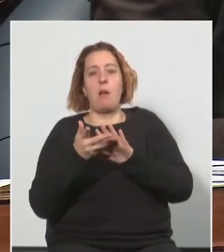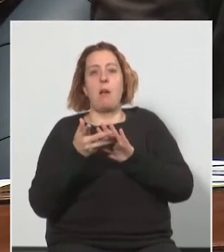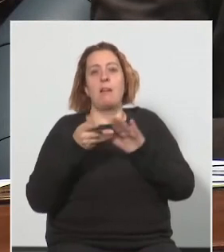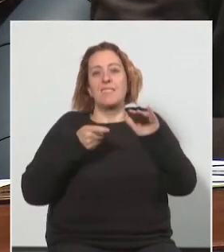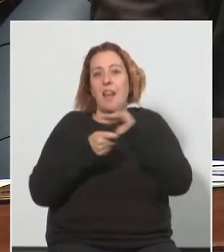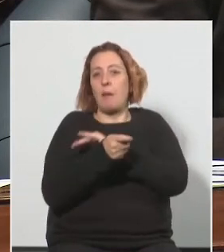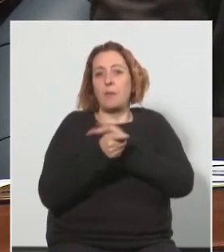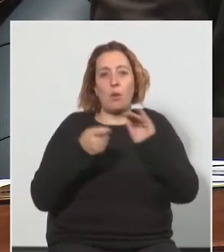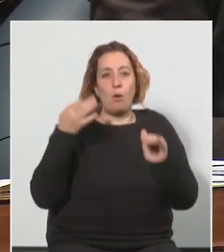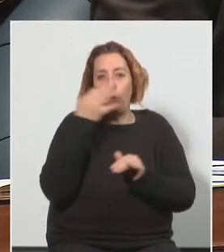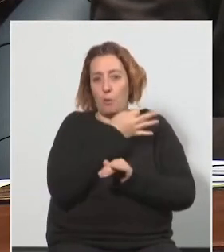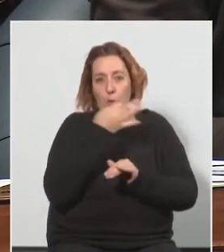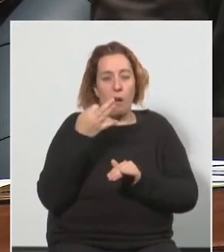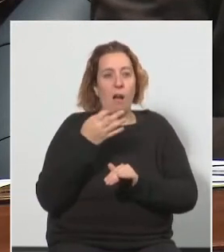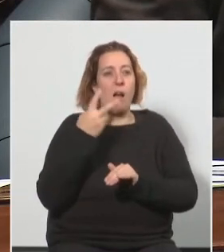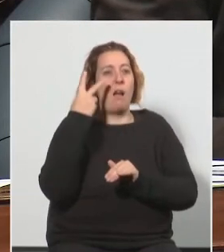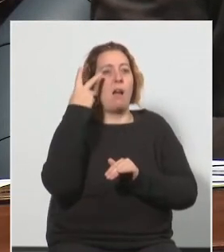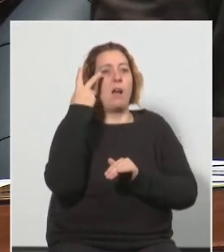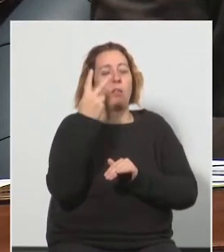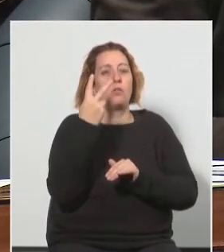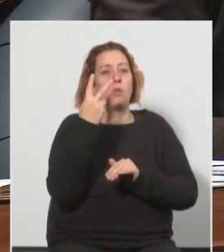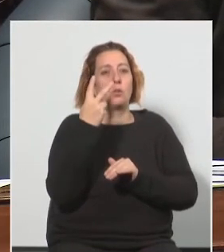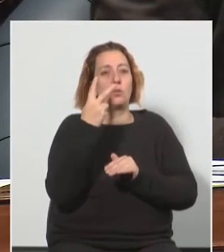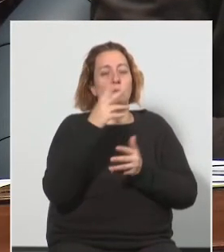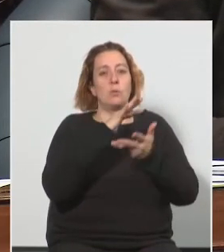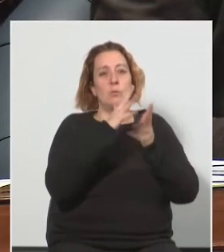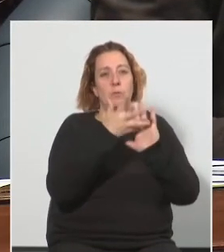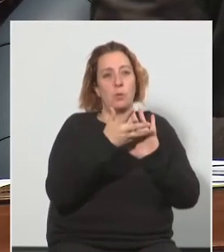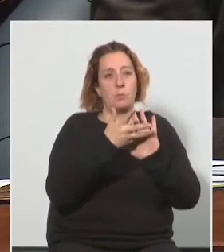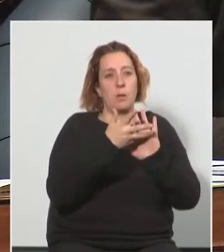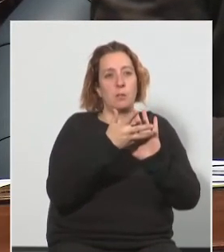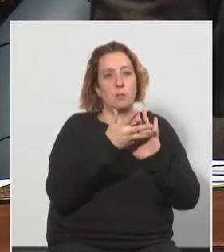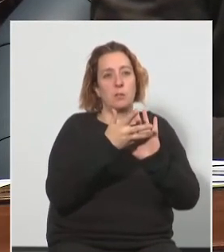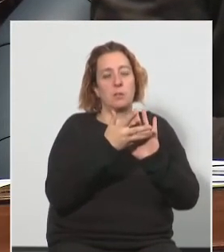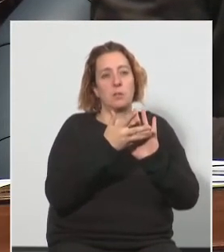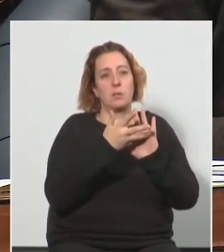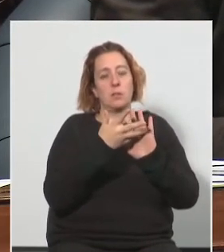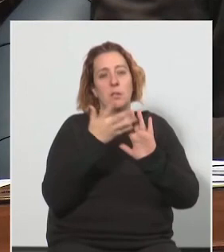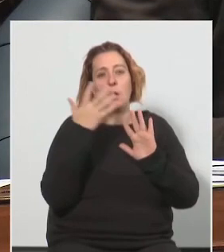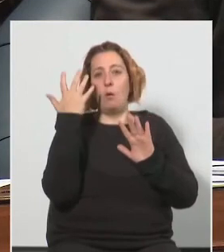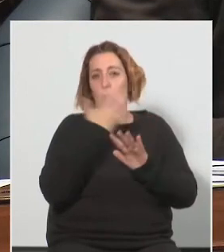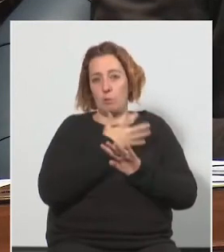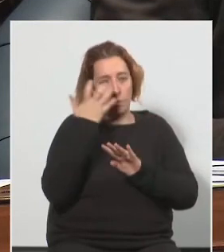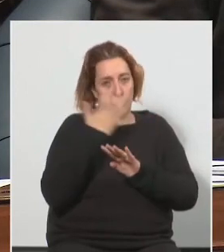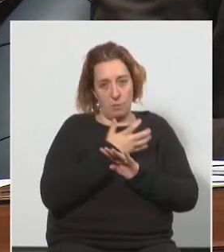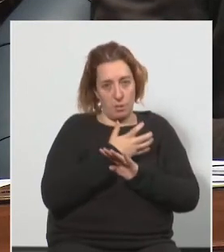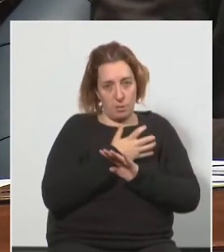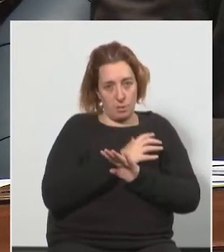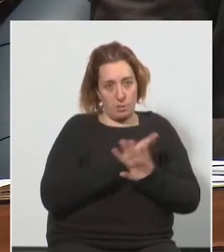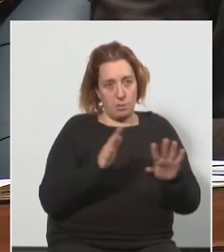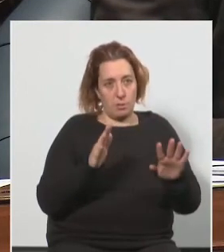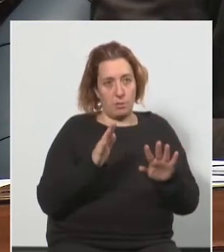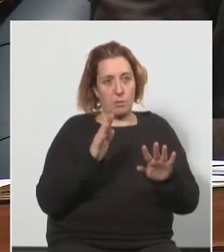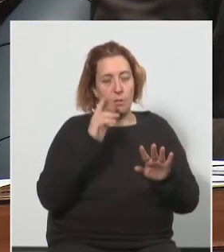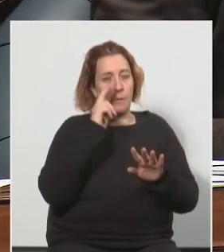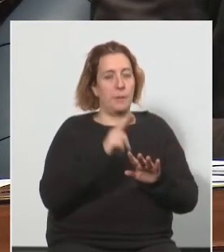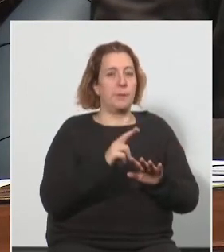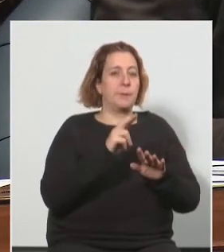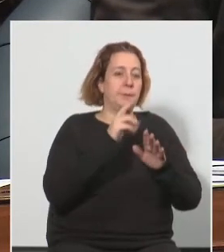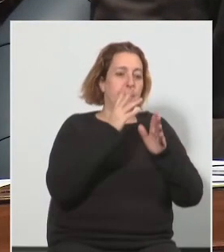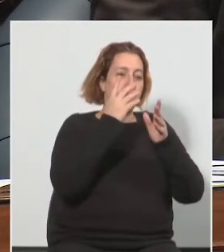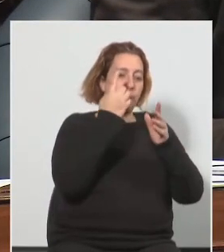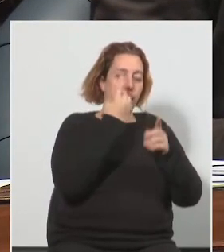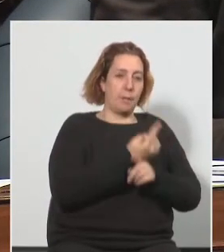drogas tiene dos caras, ¿a cuál más abominable y más terrible? Por un